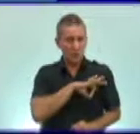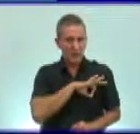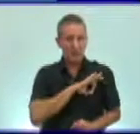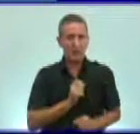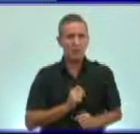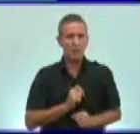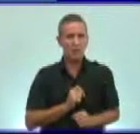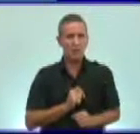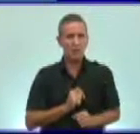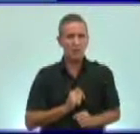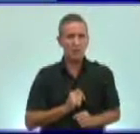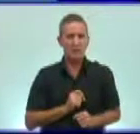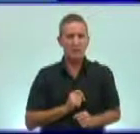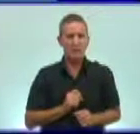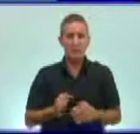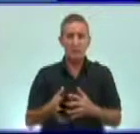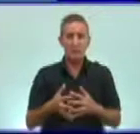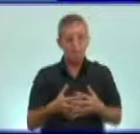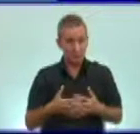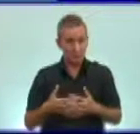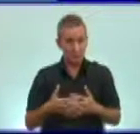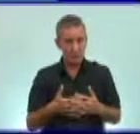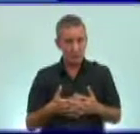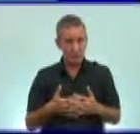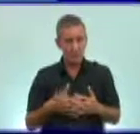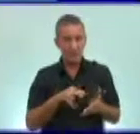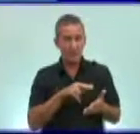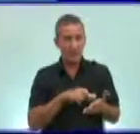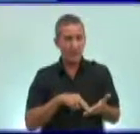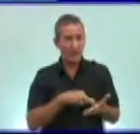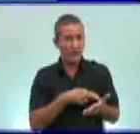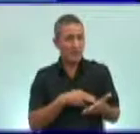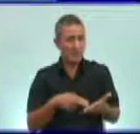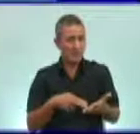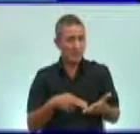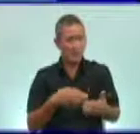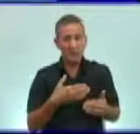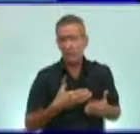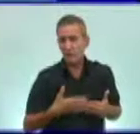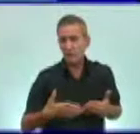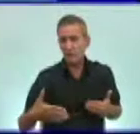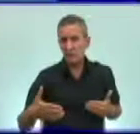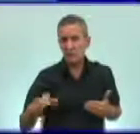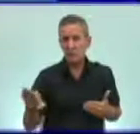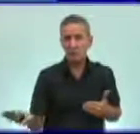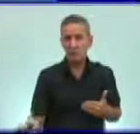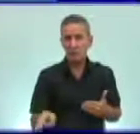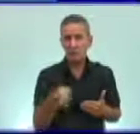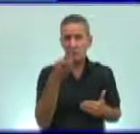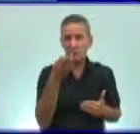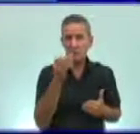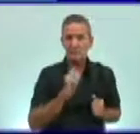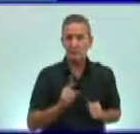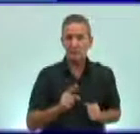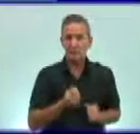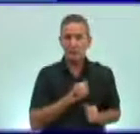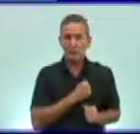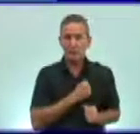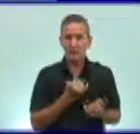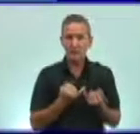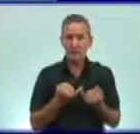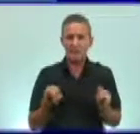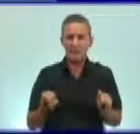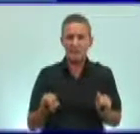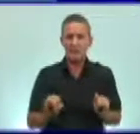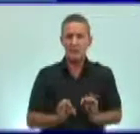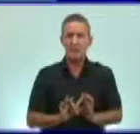Pues sencillamente los Estados Unidos e Inglaterra y por extensión Francia, que no querían verdaderamente una independencia